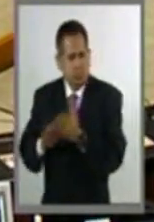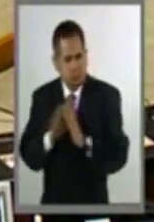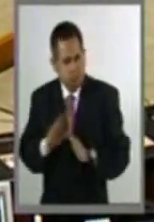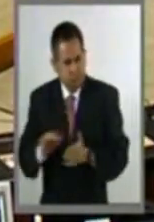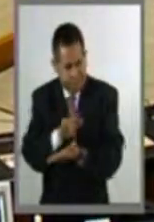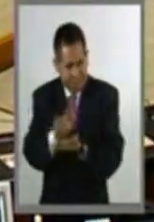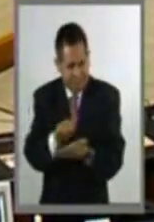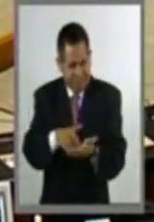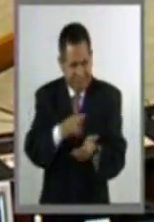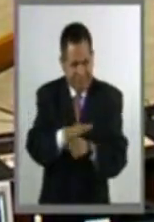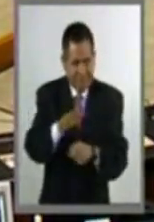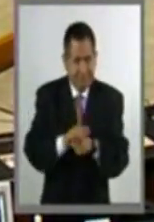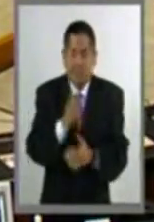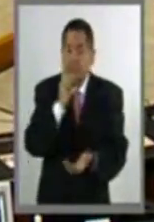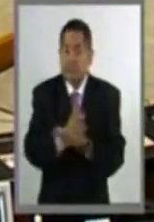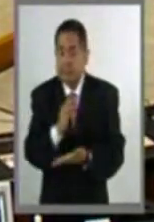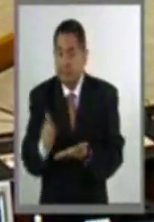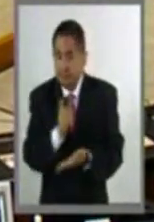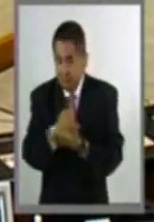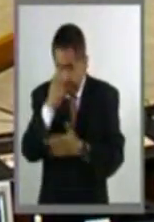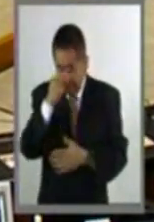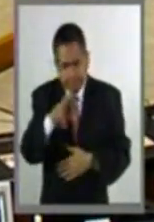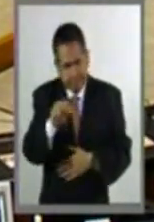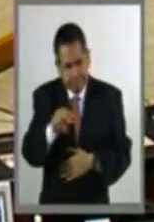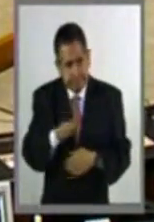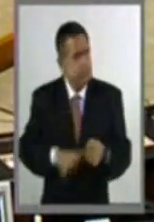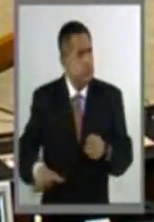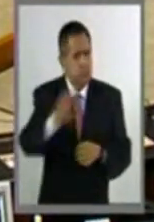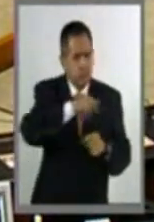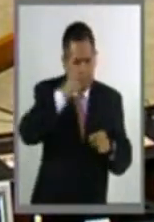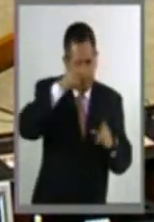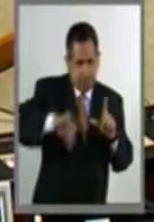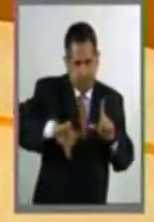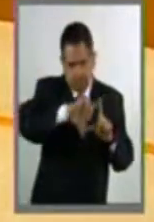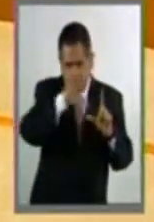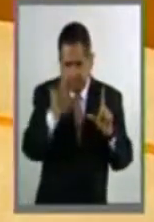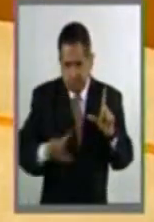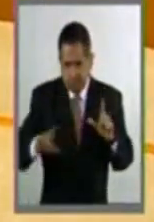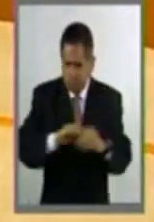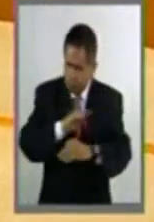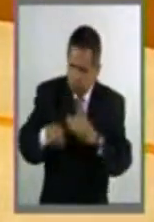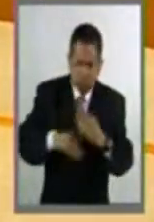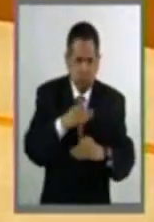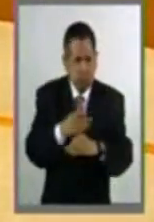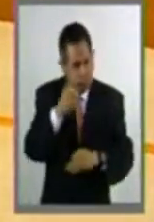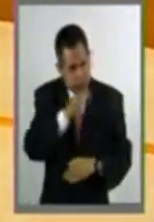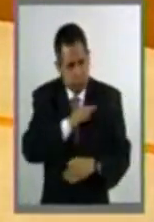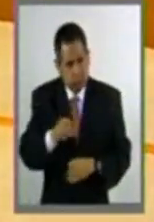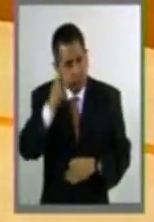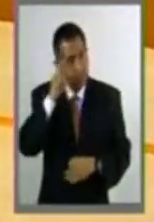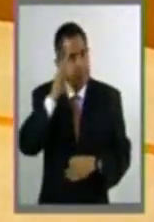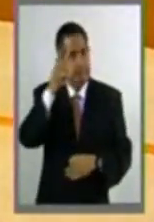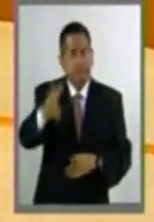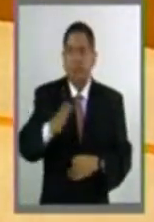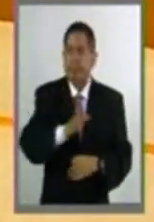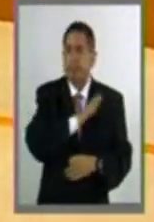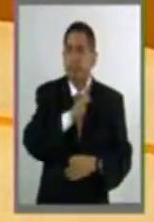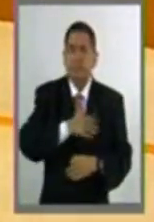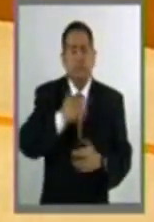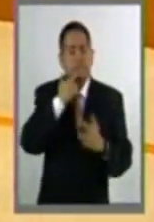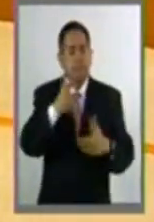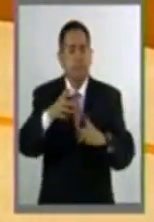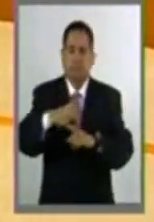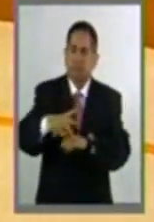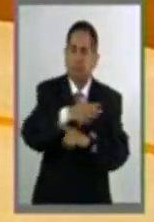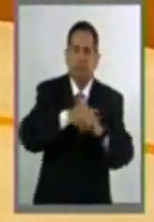todos los mexicanos debe de funcionar, y que seguramente habremos de contribuir a mejorar la calidad del aire, a